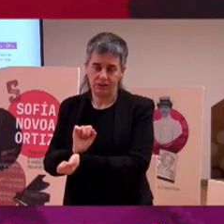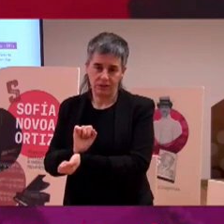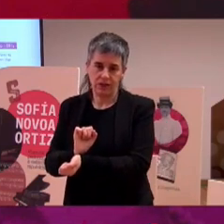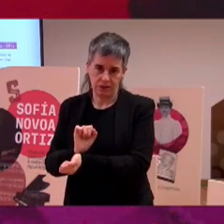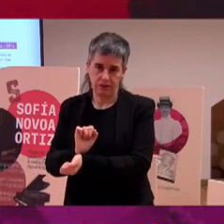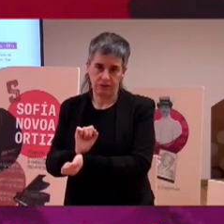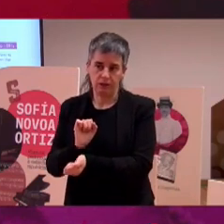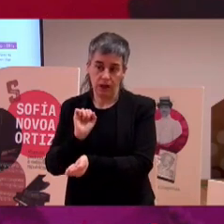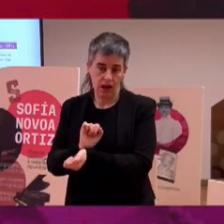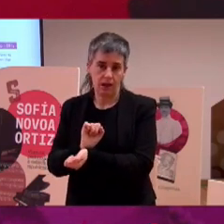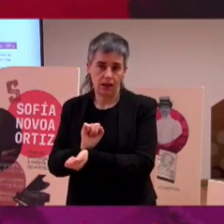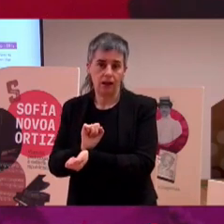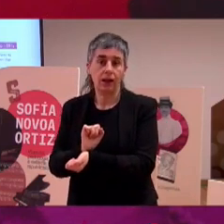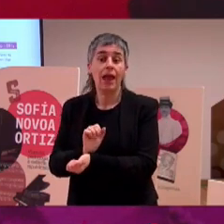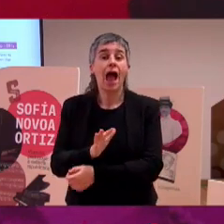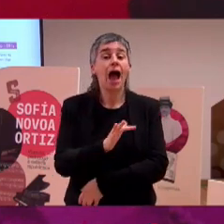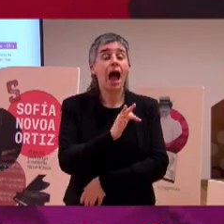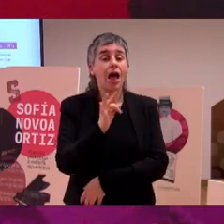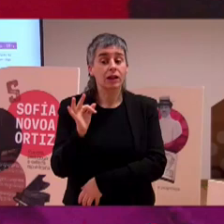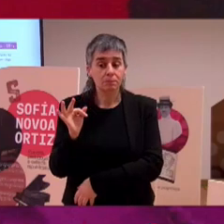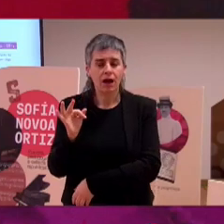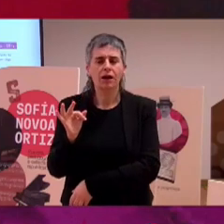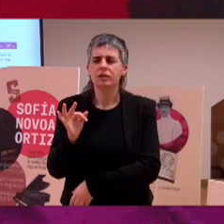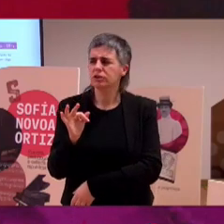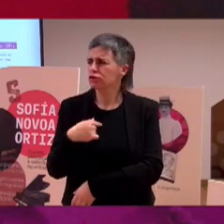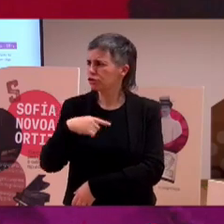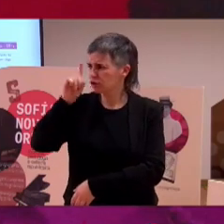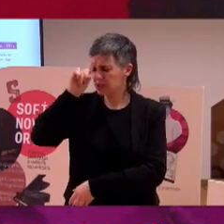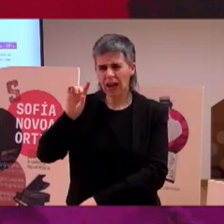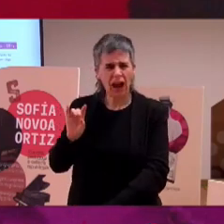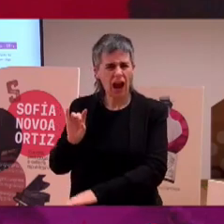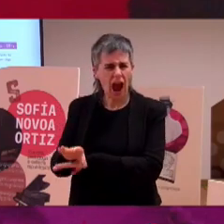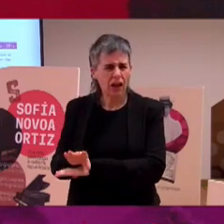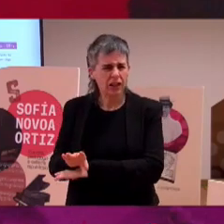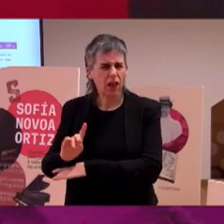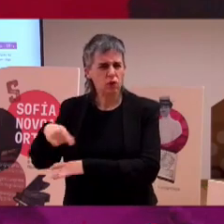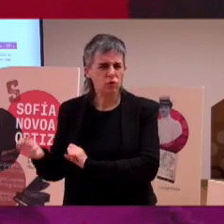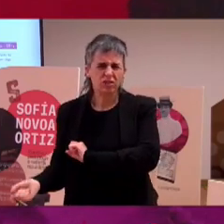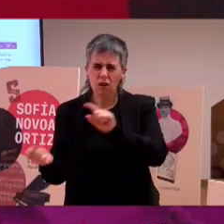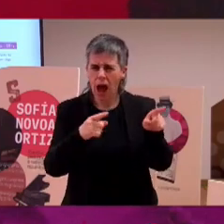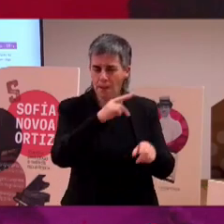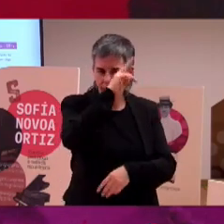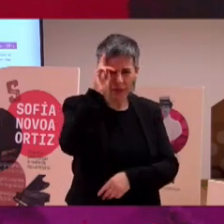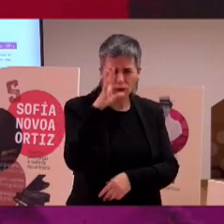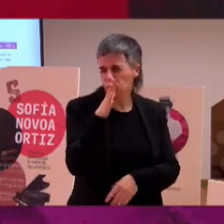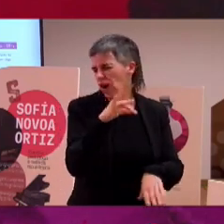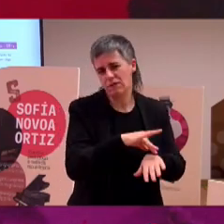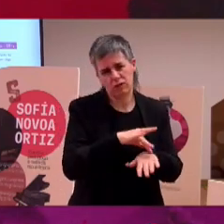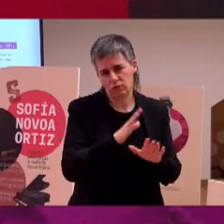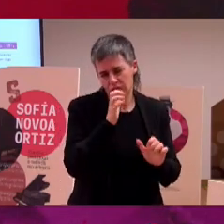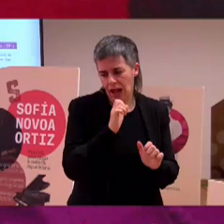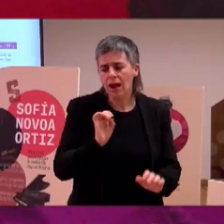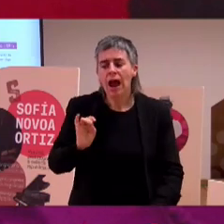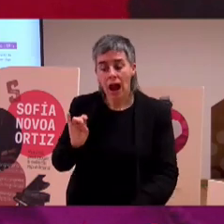estivo na cárcel e ademais recibiu unha carta, non sei se ao final foi a Madrid porque estaba enfermo, fatal, recibiu unha